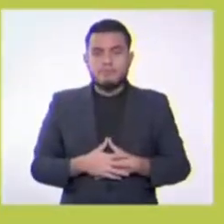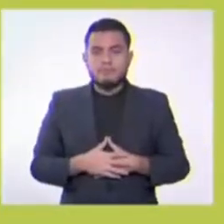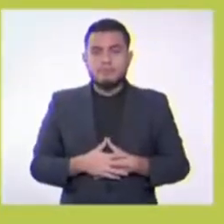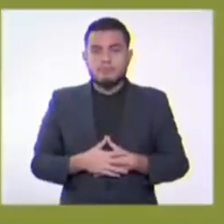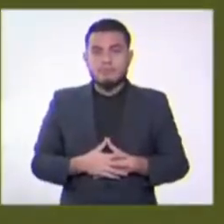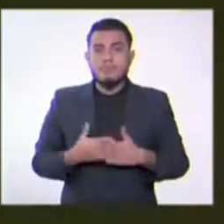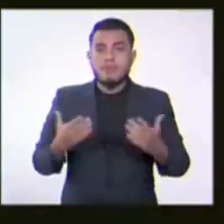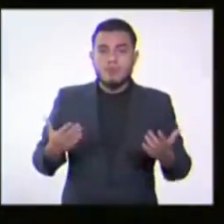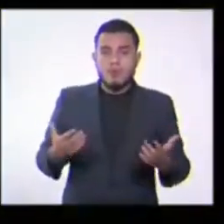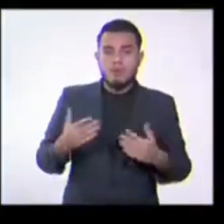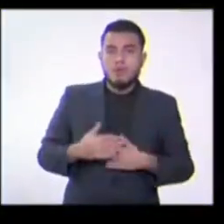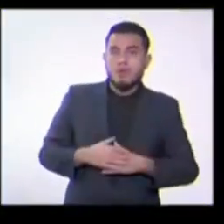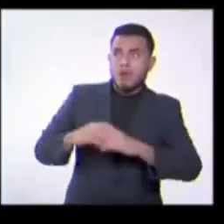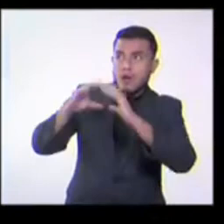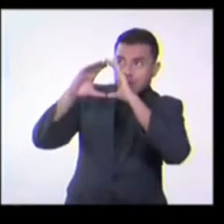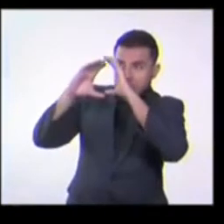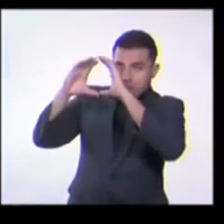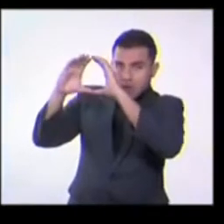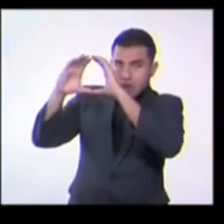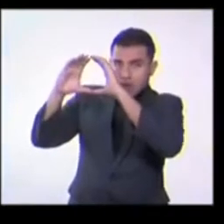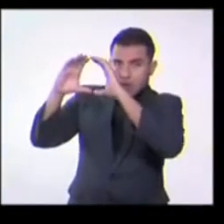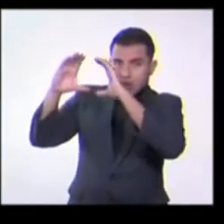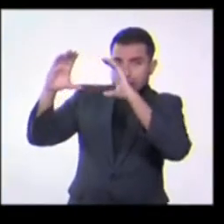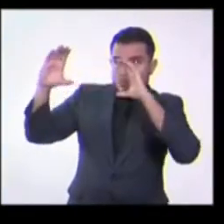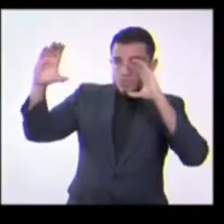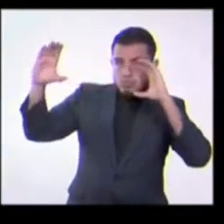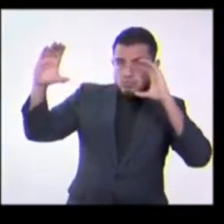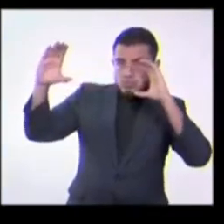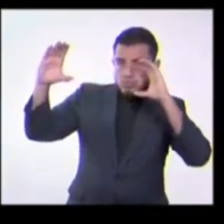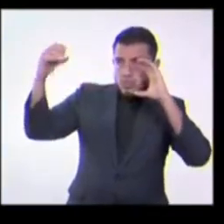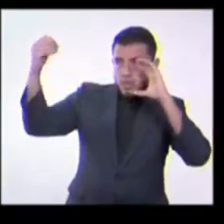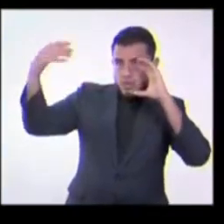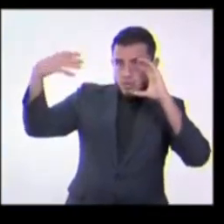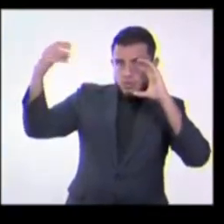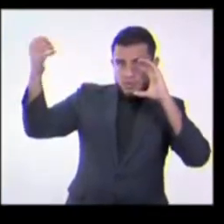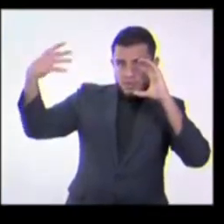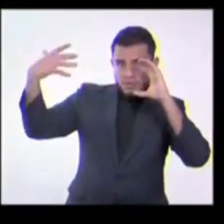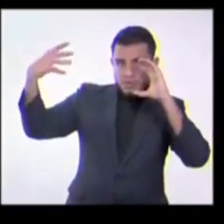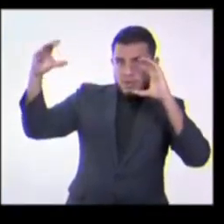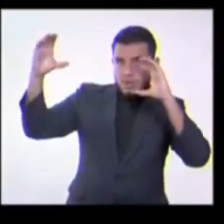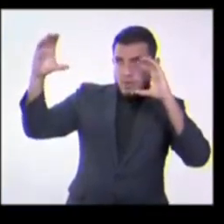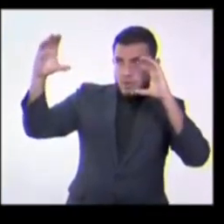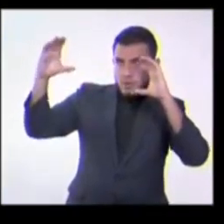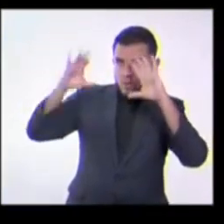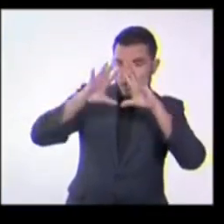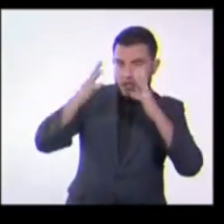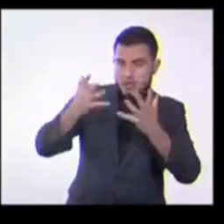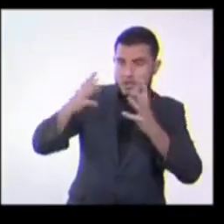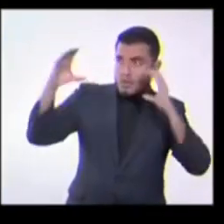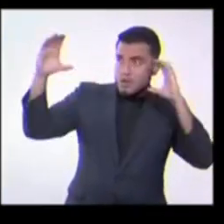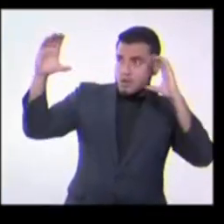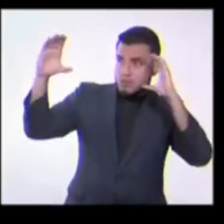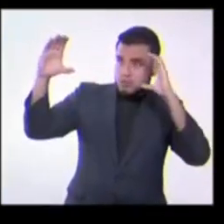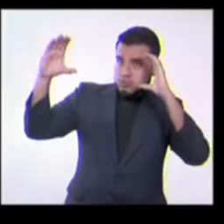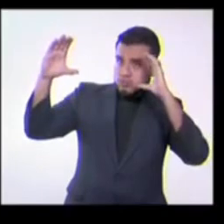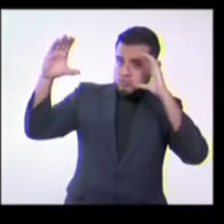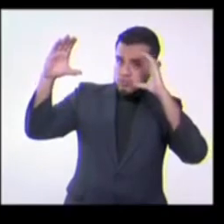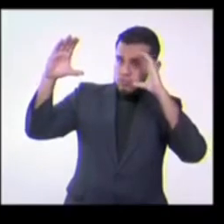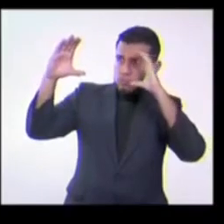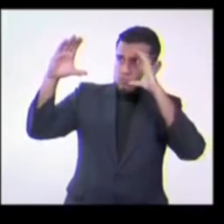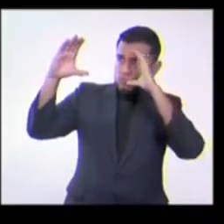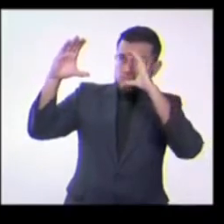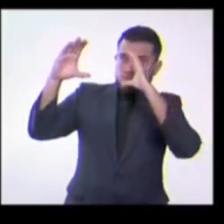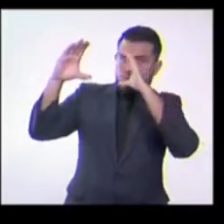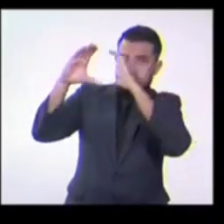Cuando la luna se interpone entre la luz del sol y la cara de la Tierra, se forma un eclipse.